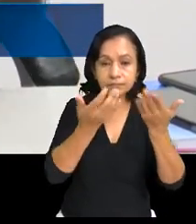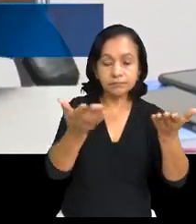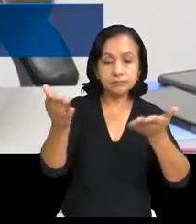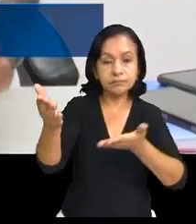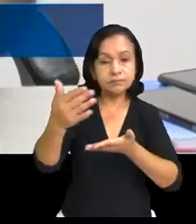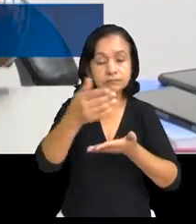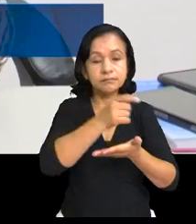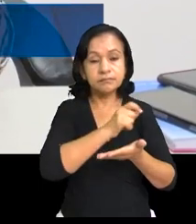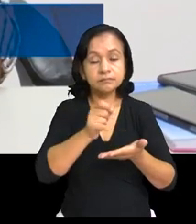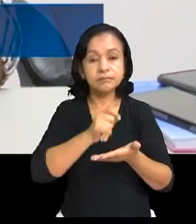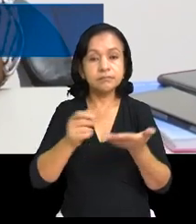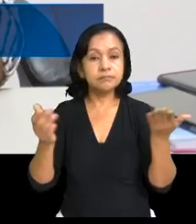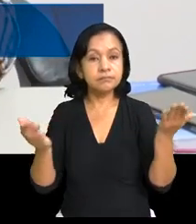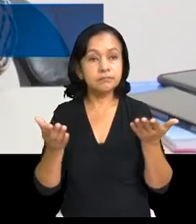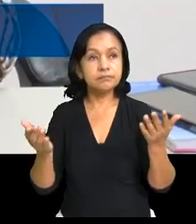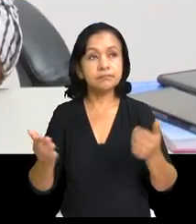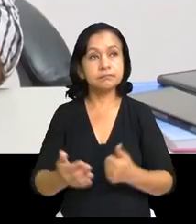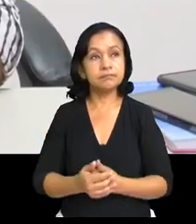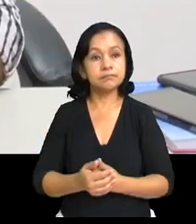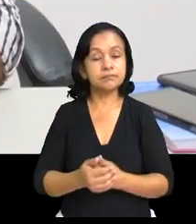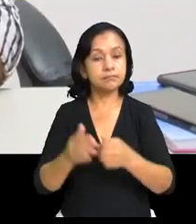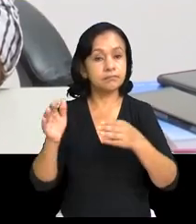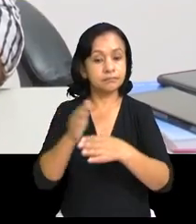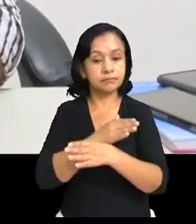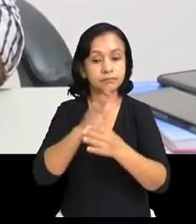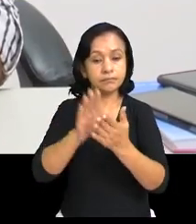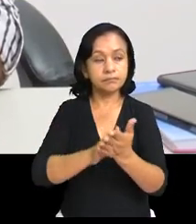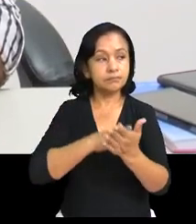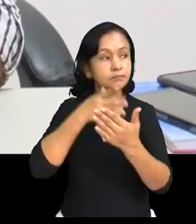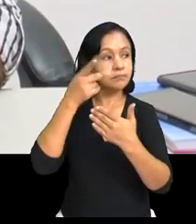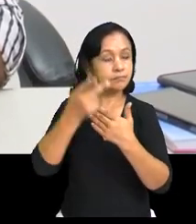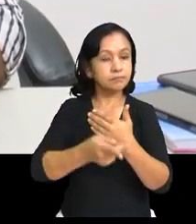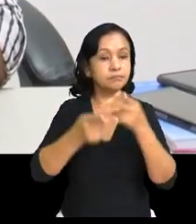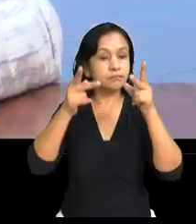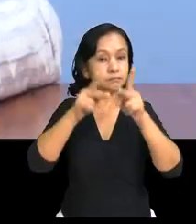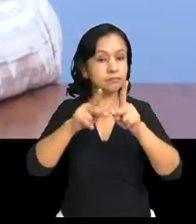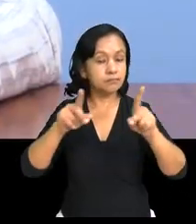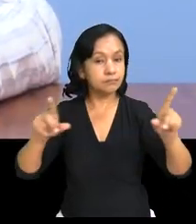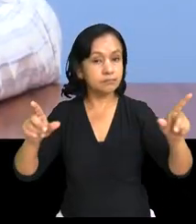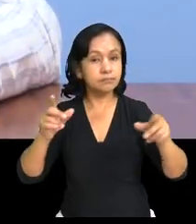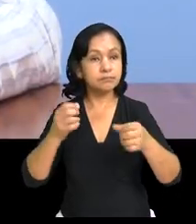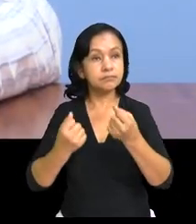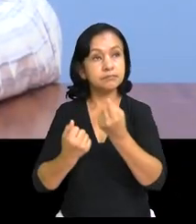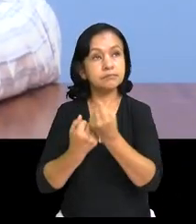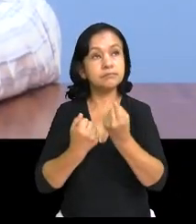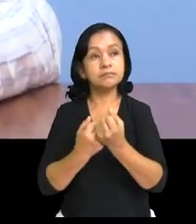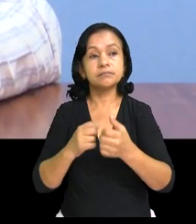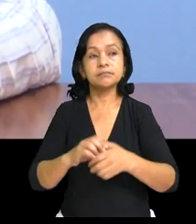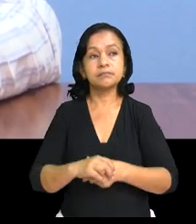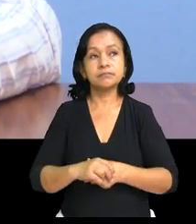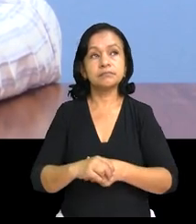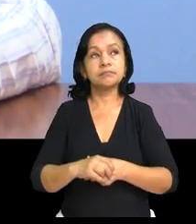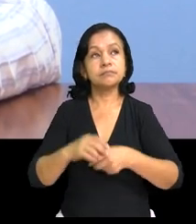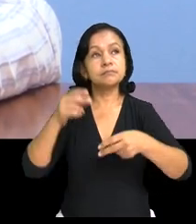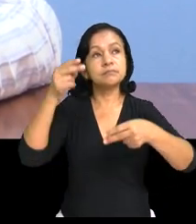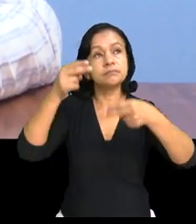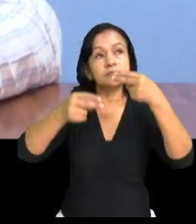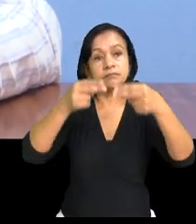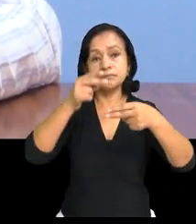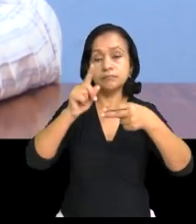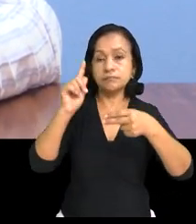conociendo los diferentes programas y planes que nuestro gobierno ha venido impulsando. Con los datos y los análisis